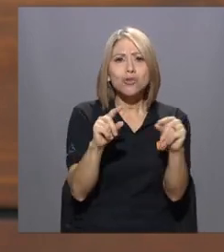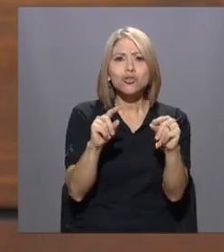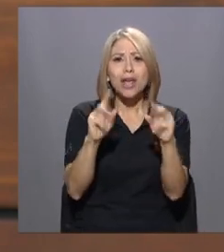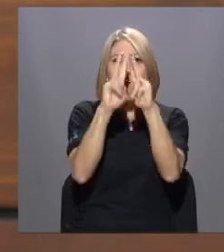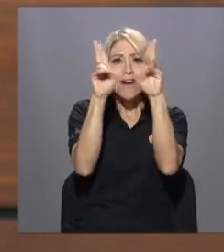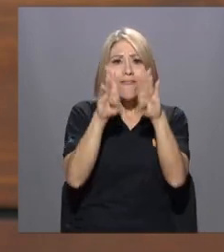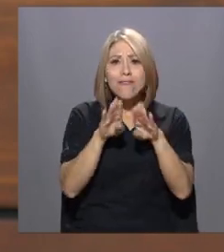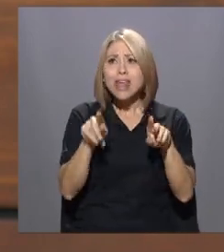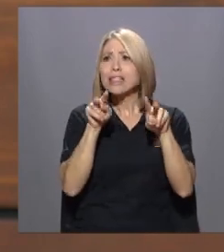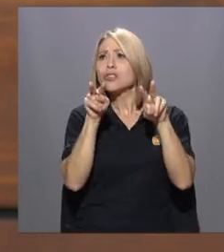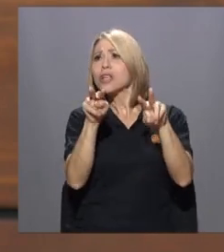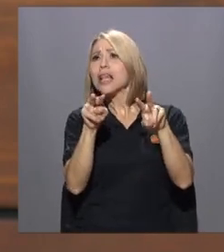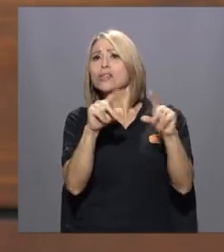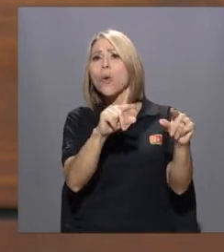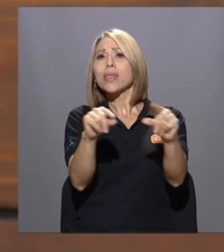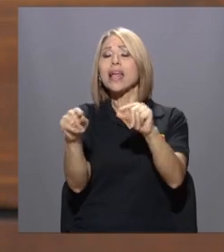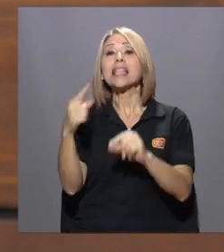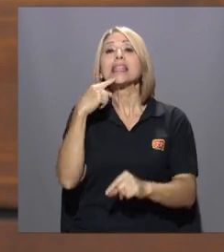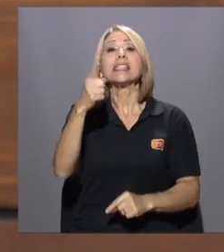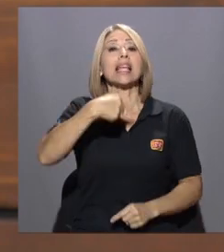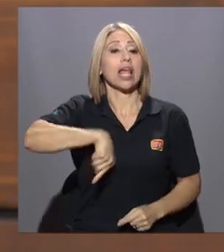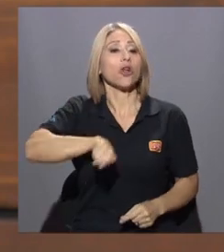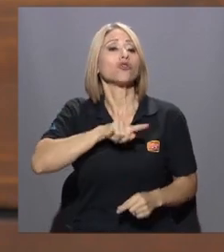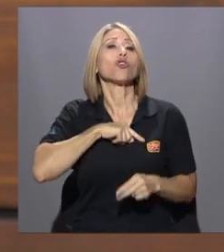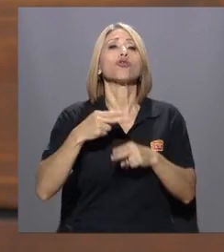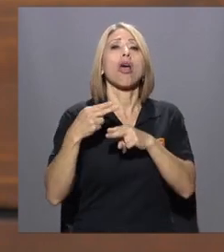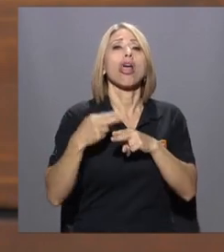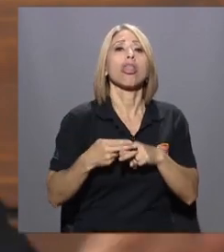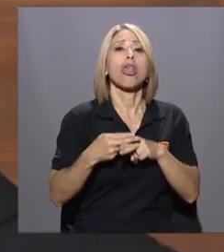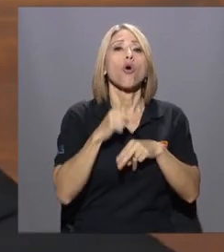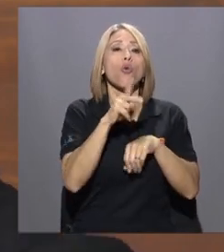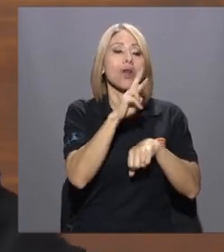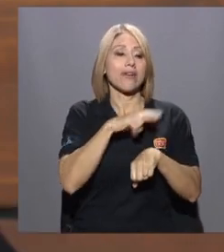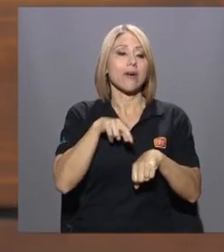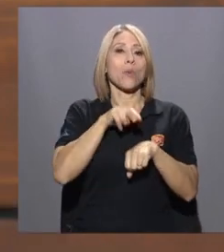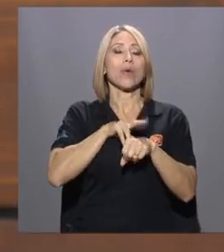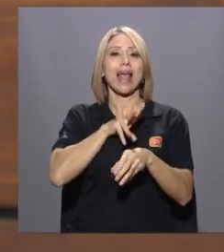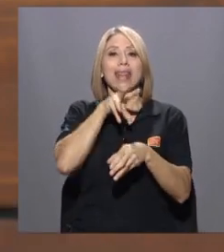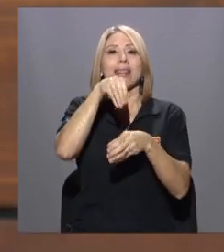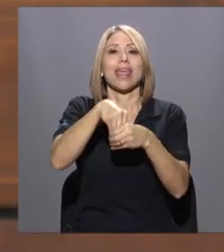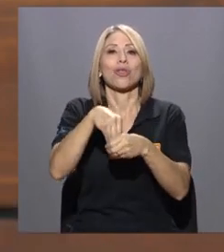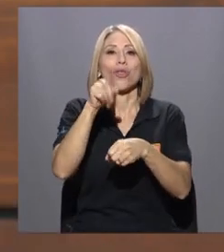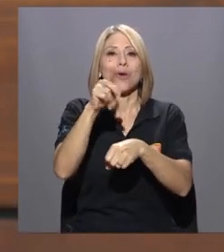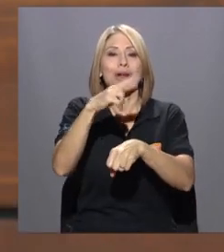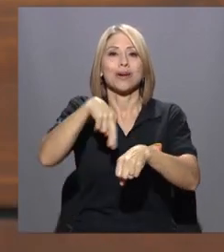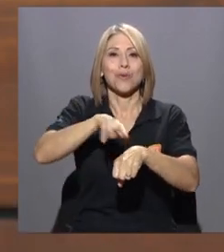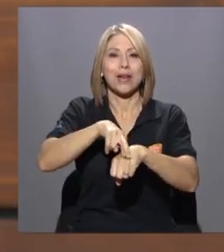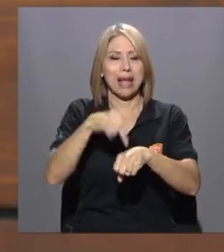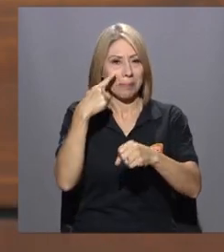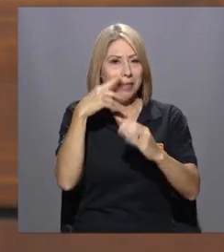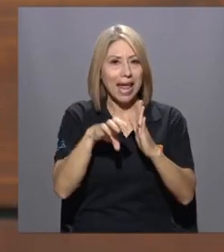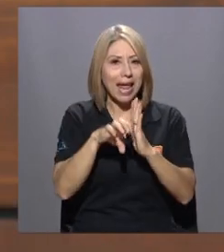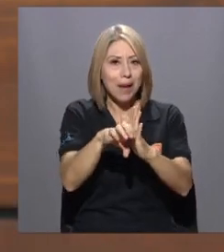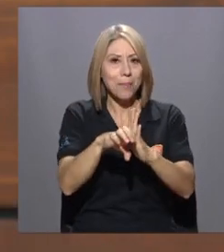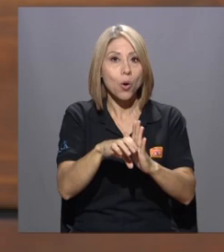dicen que nos concebimos como república dentro de una república. Le voy a poner un ejemplo. La Universidad de Costa Rica